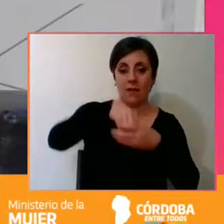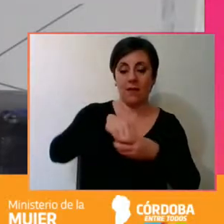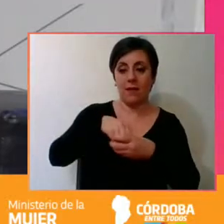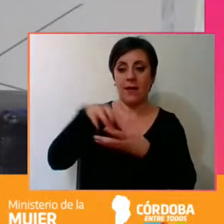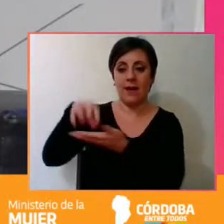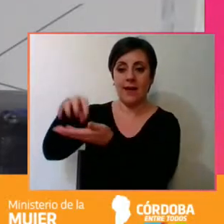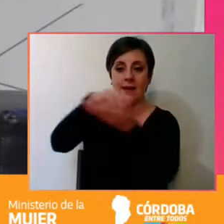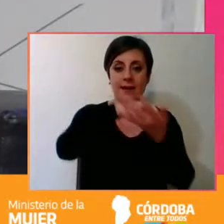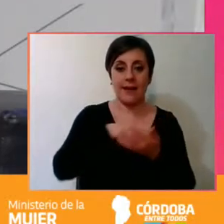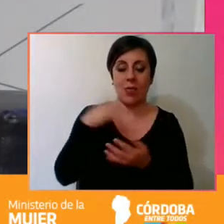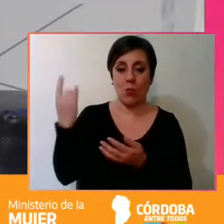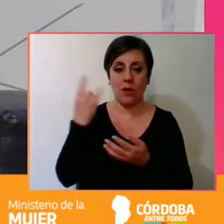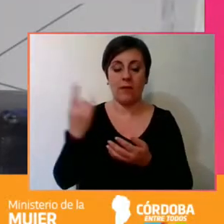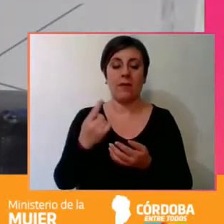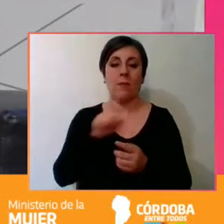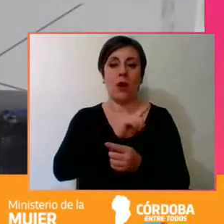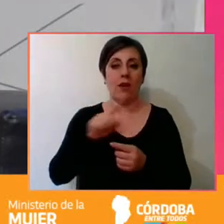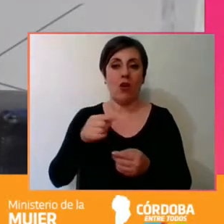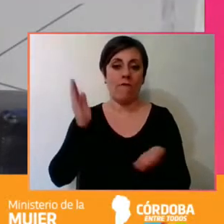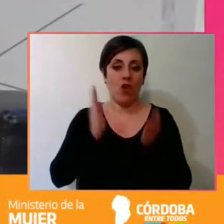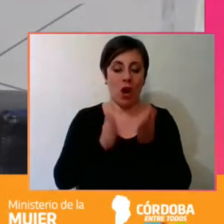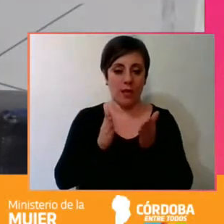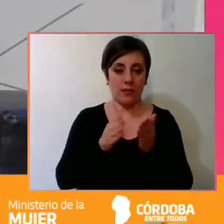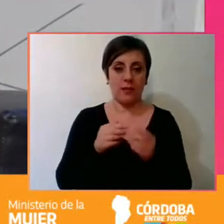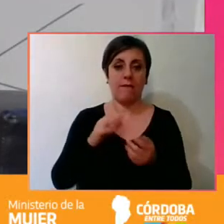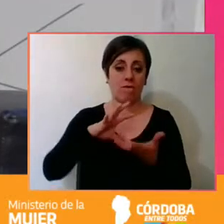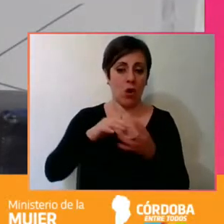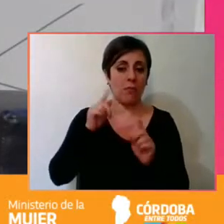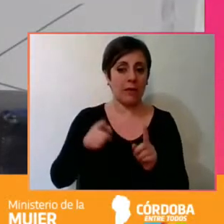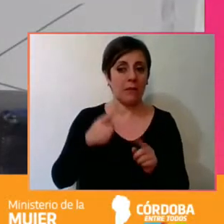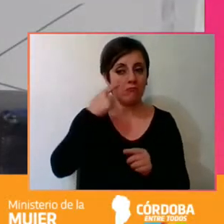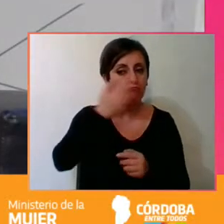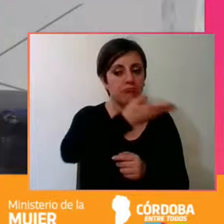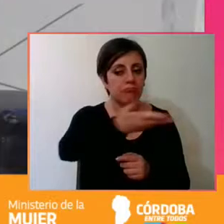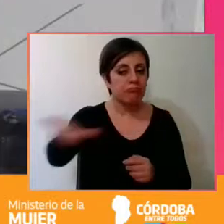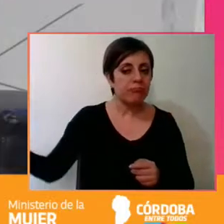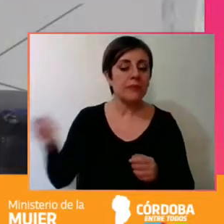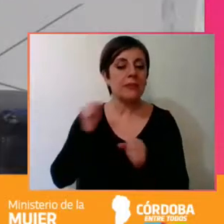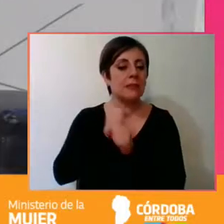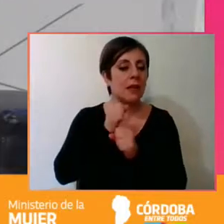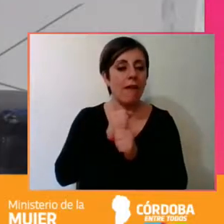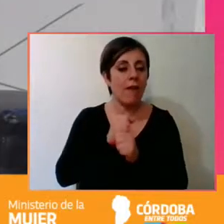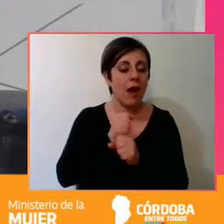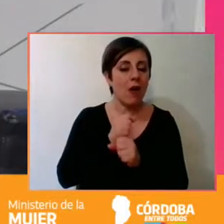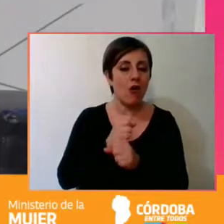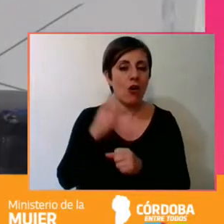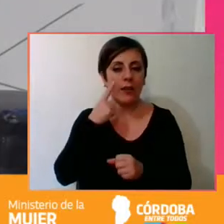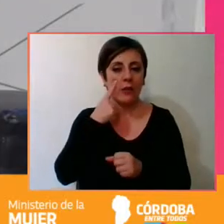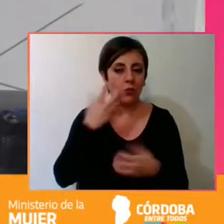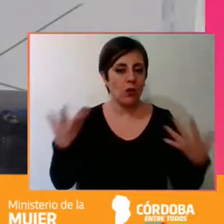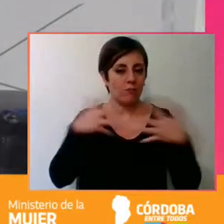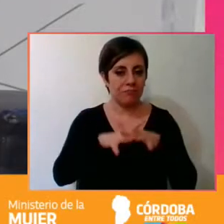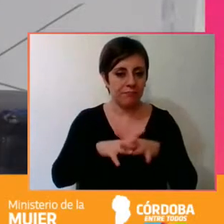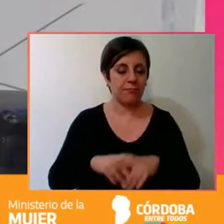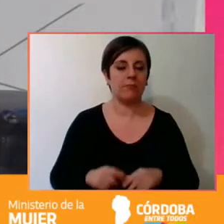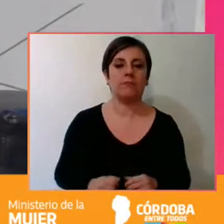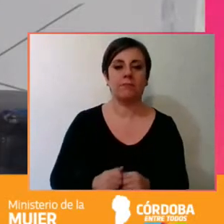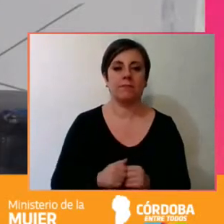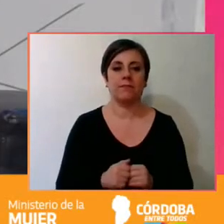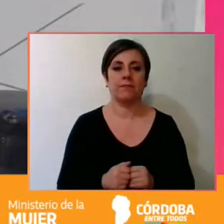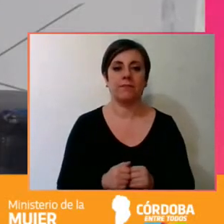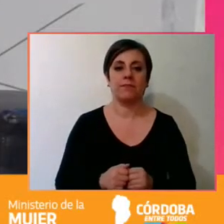Universidades por la No Violencia. Esa es una forma también de reflejar el trabajo conjunto con todas las instituciones. Ahora me gustaría darle la